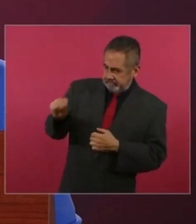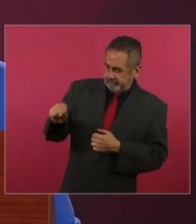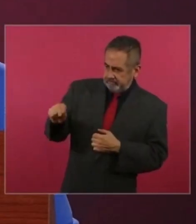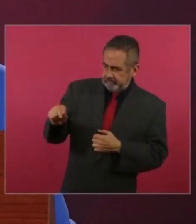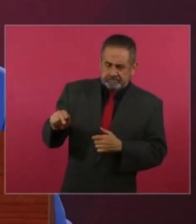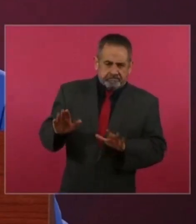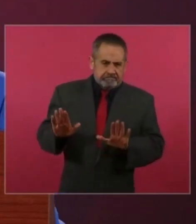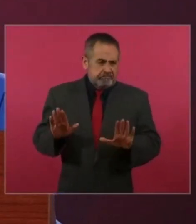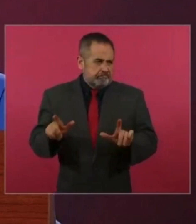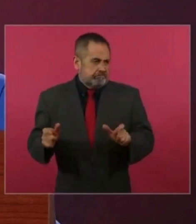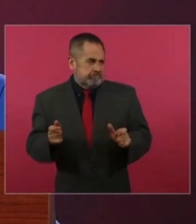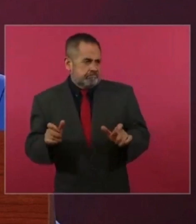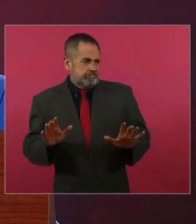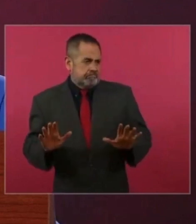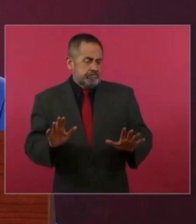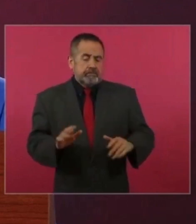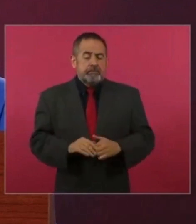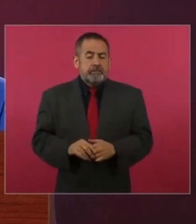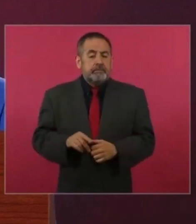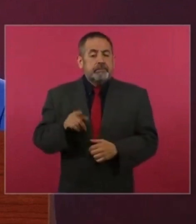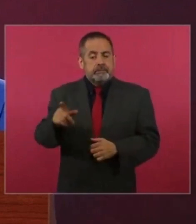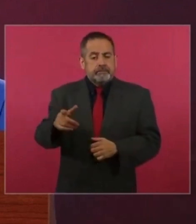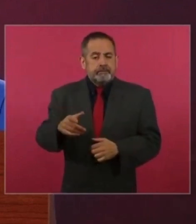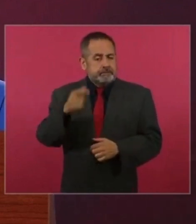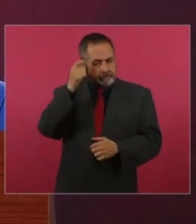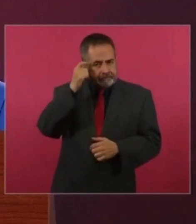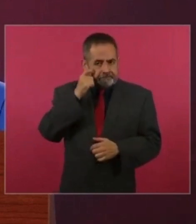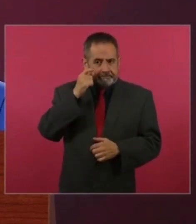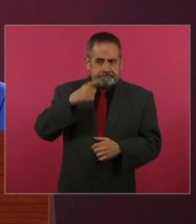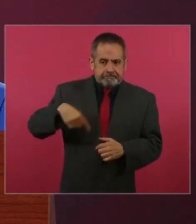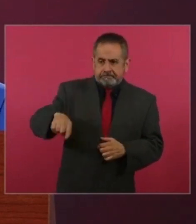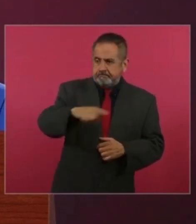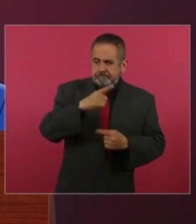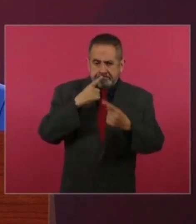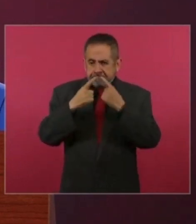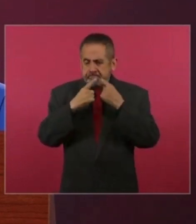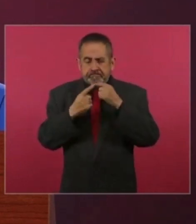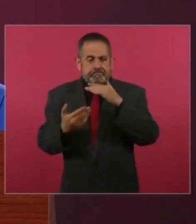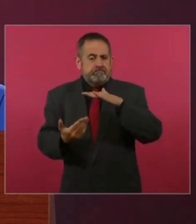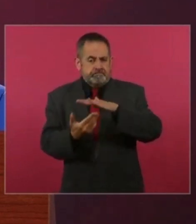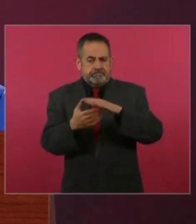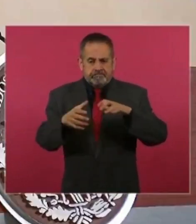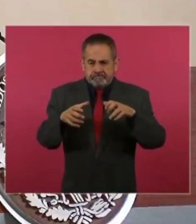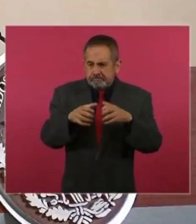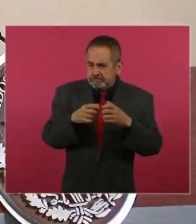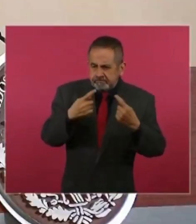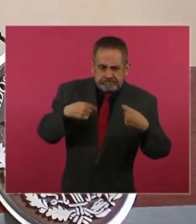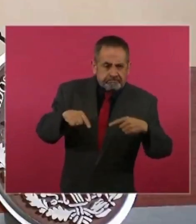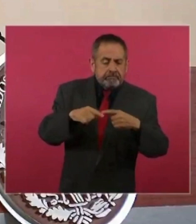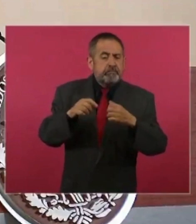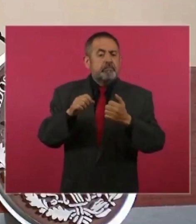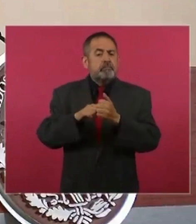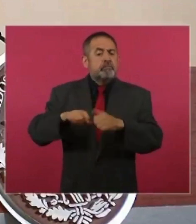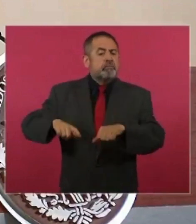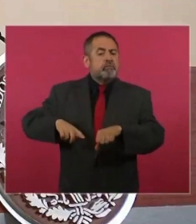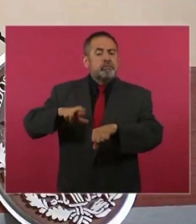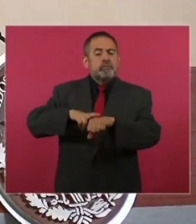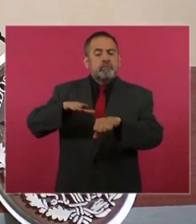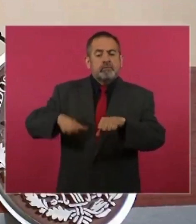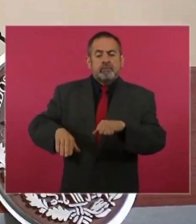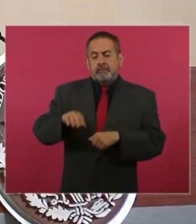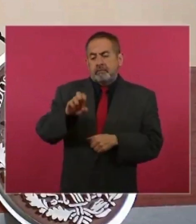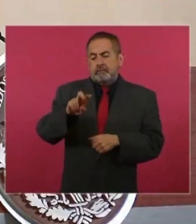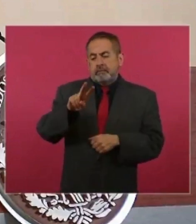la Mesa de Paz y Seguridad en Guerrero, acordamos con el gobierno estatal encabezado por la gobernadora